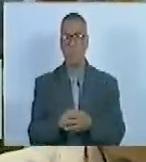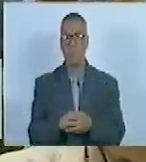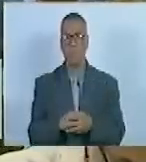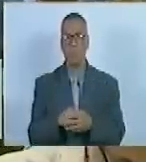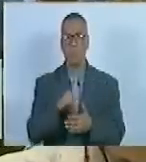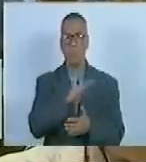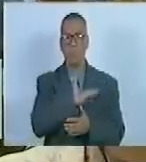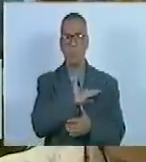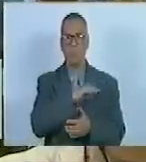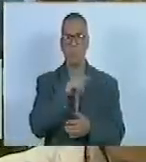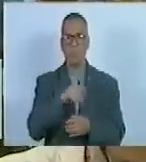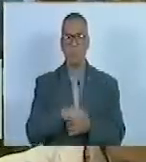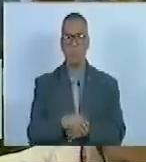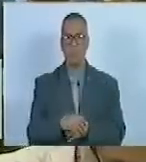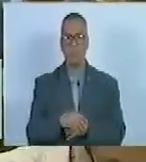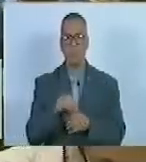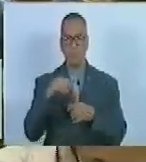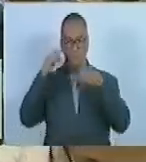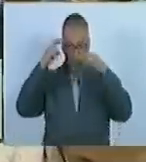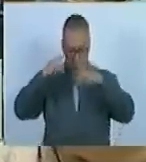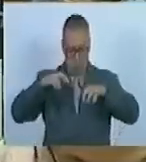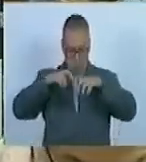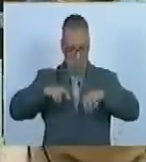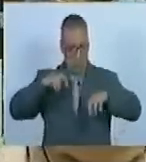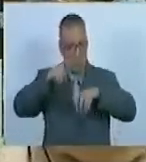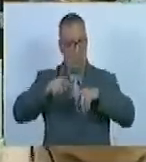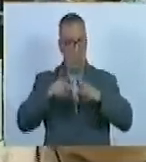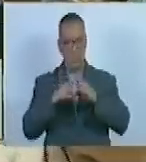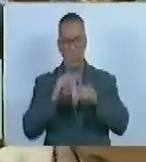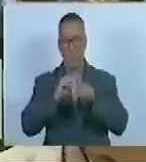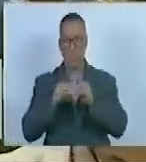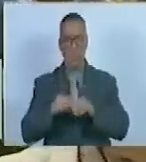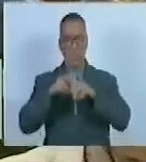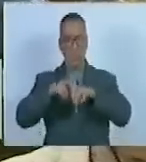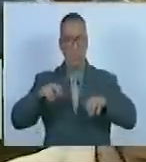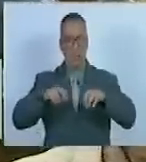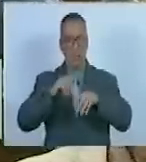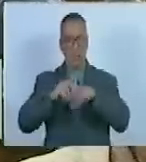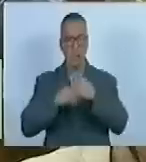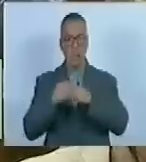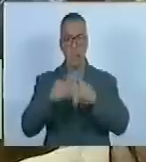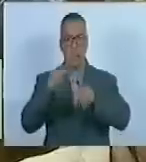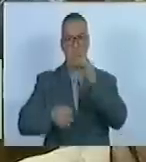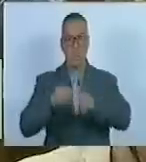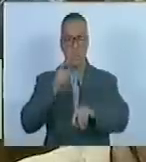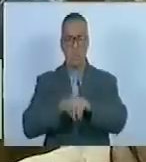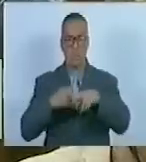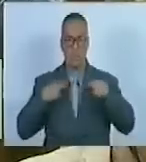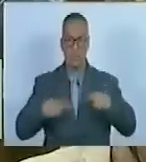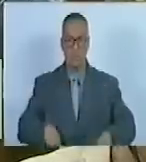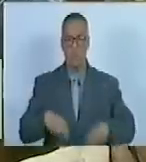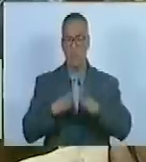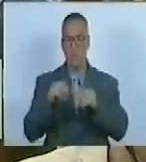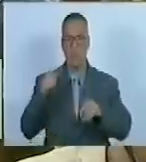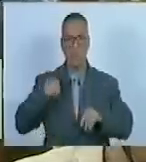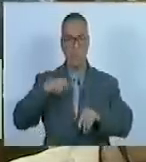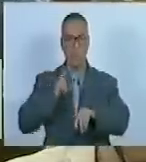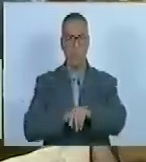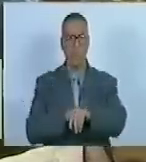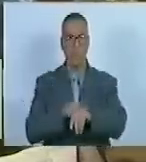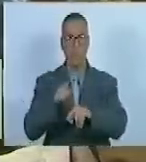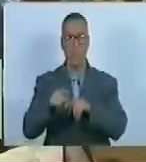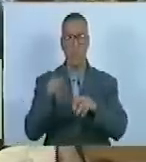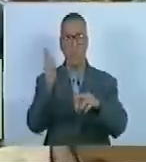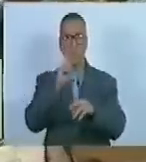él analiza y se da cuenta de que no hay forma de analizar la justicia humana en el momento, porque no teníamos la capacidad